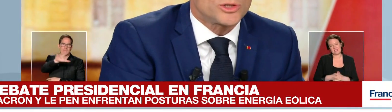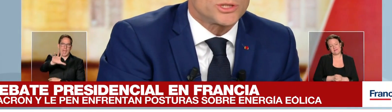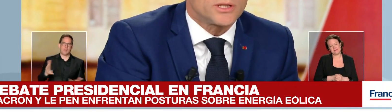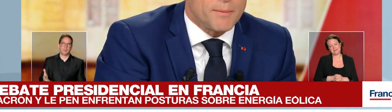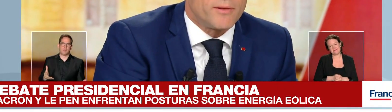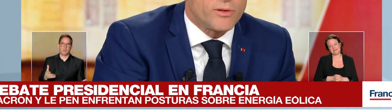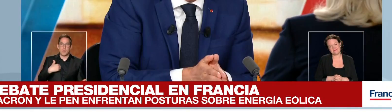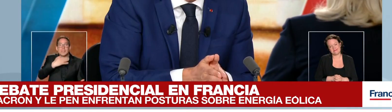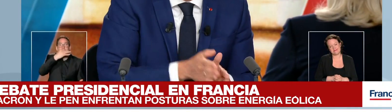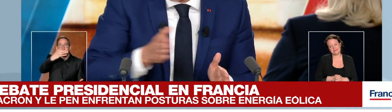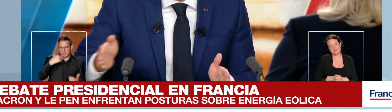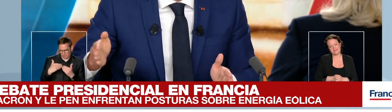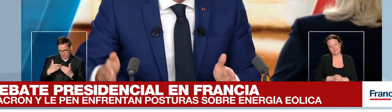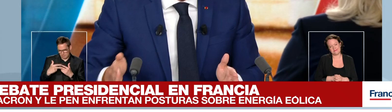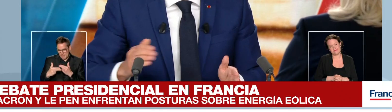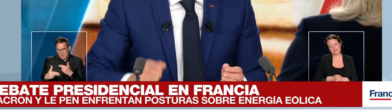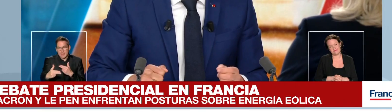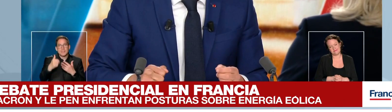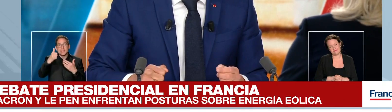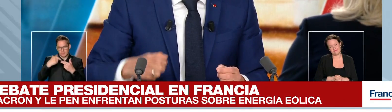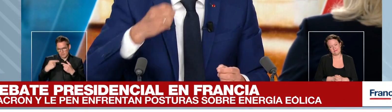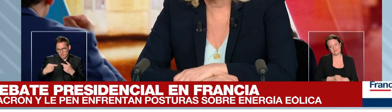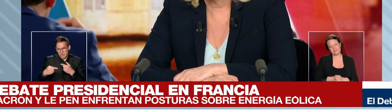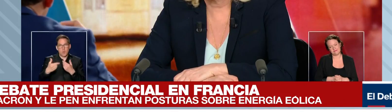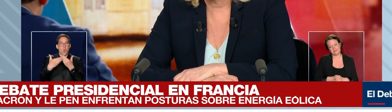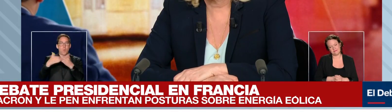2035. Yo decidí 6.